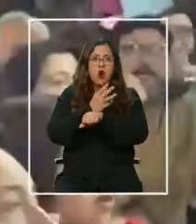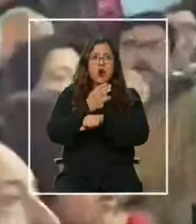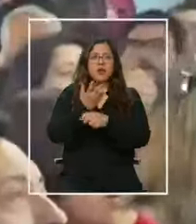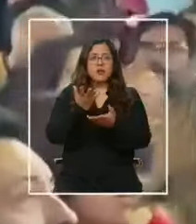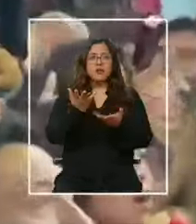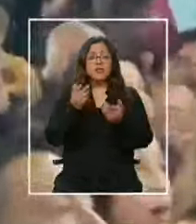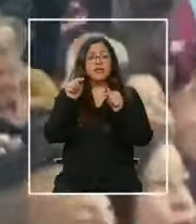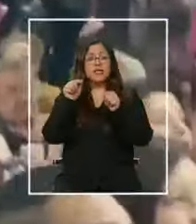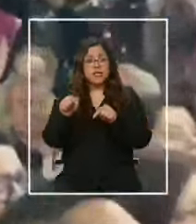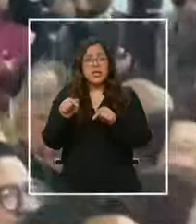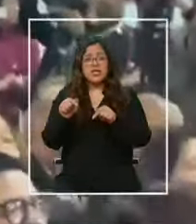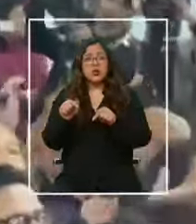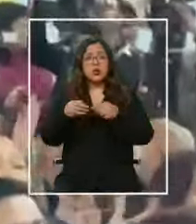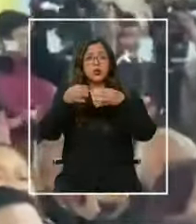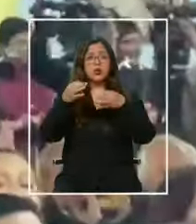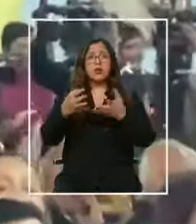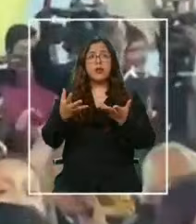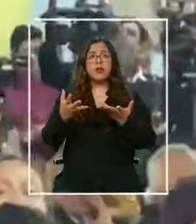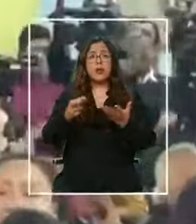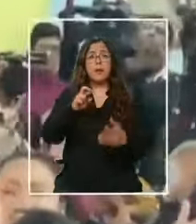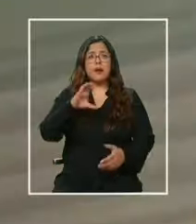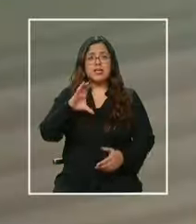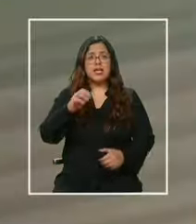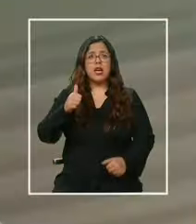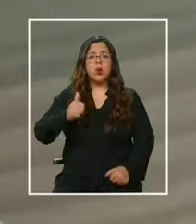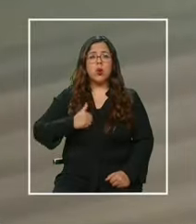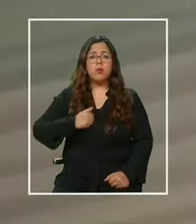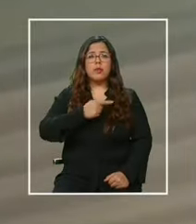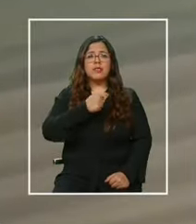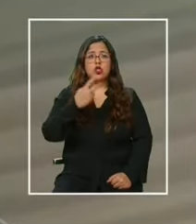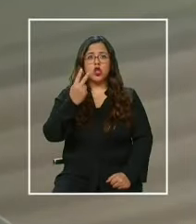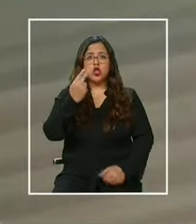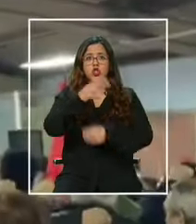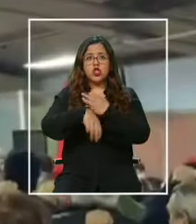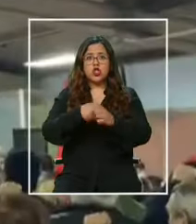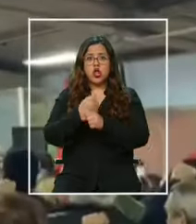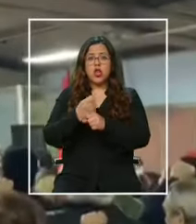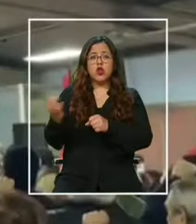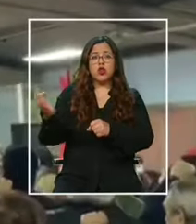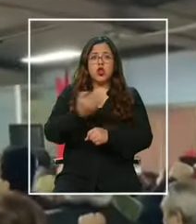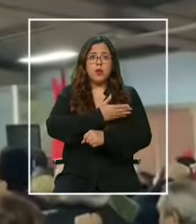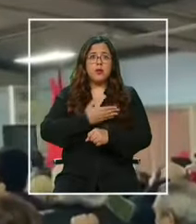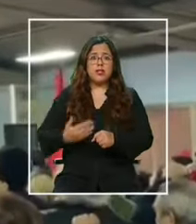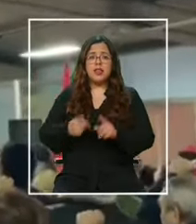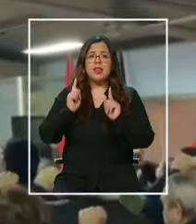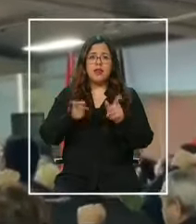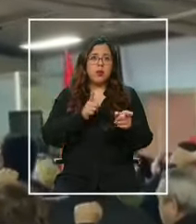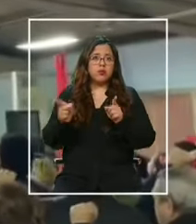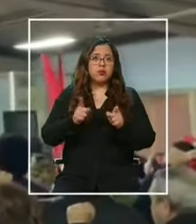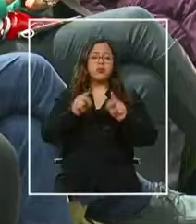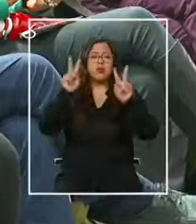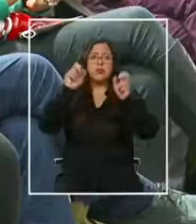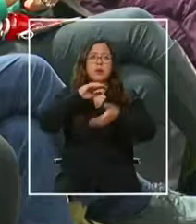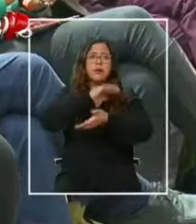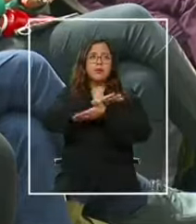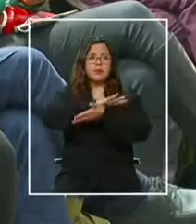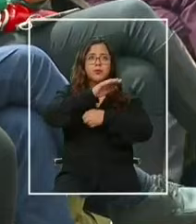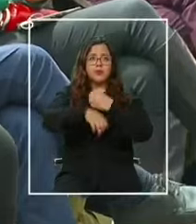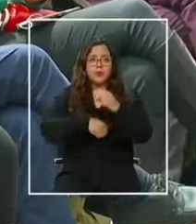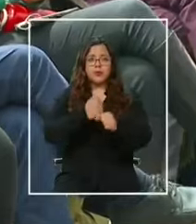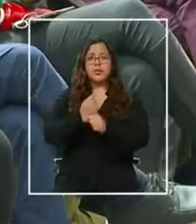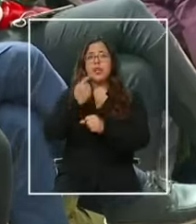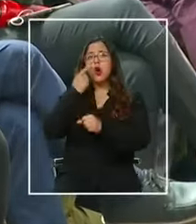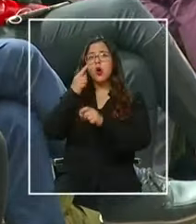Un golpe que ocurrió cuando el PC cumple 112 años. Tenemos que organizarnos, dijo su presidente, en la ceremonia de aniversario. No